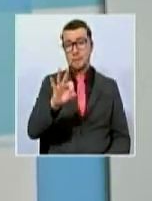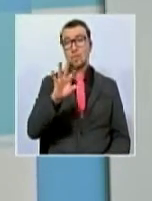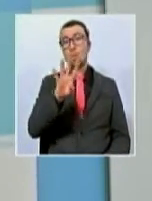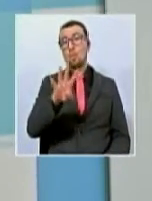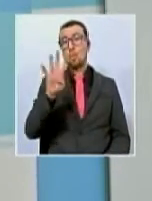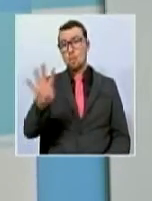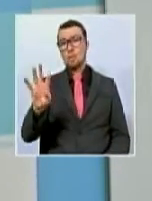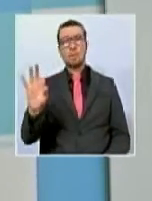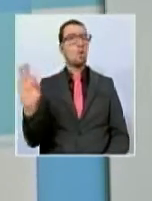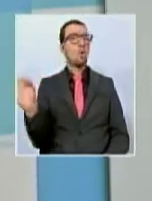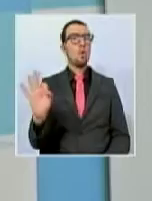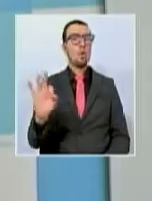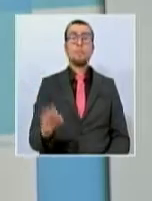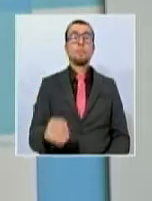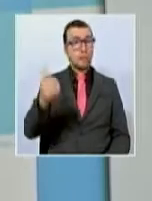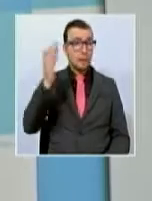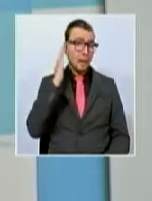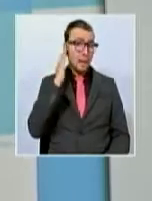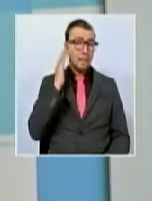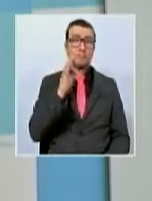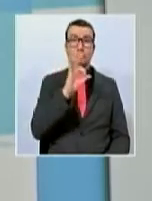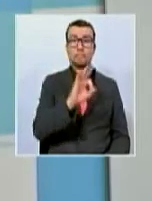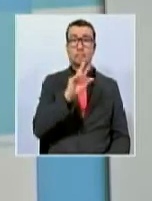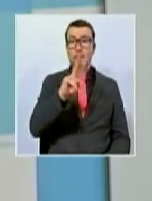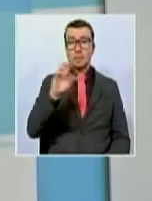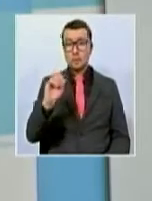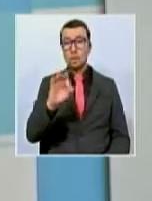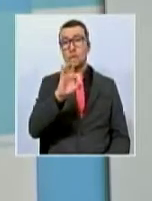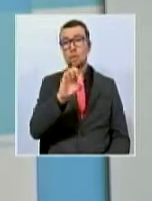249-3344 o al celular